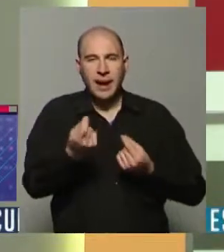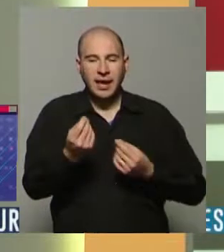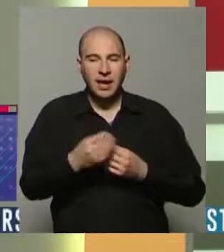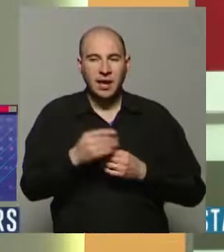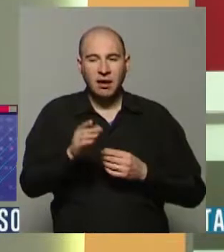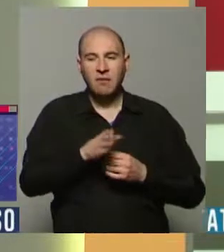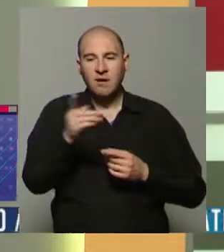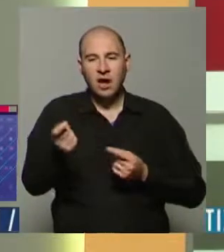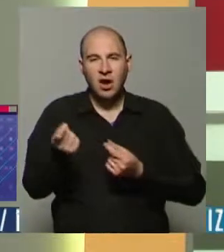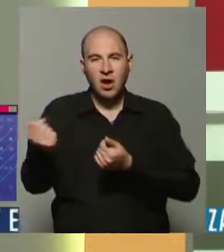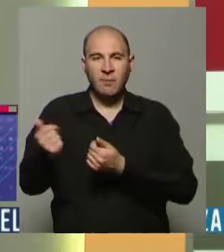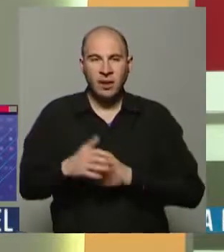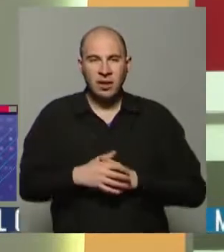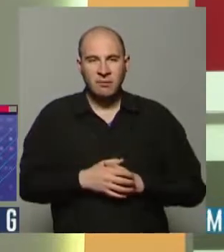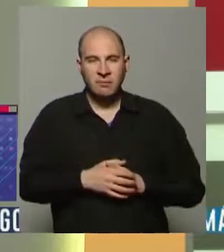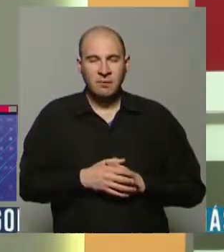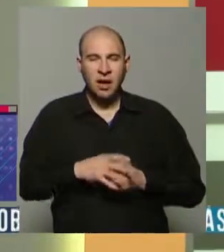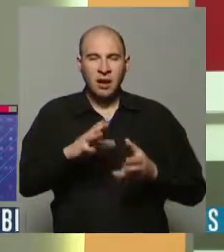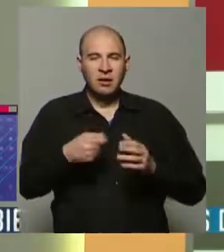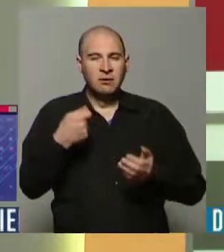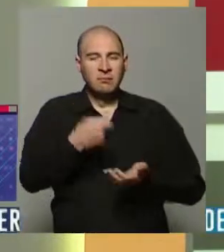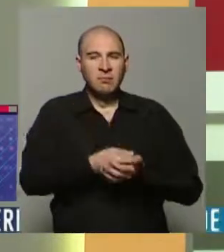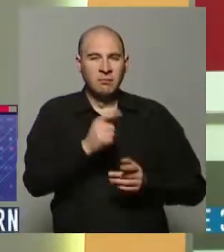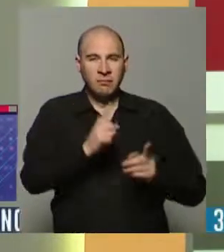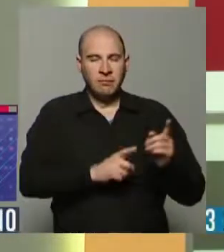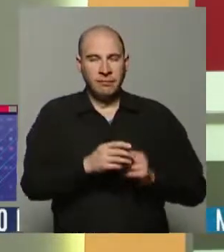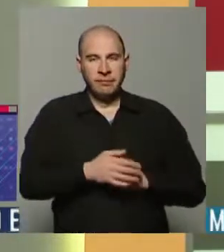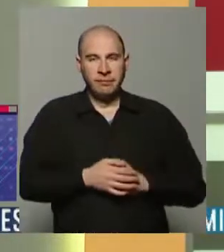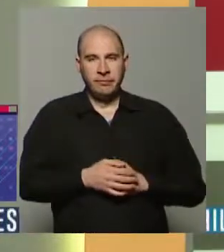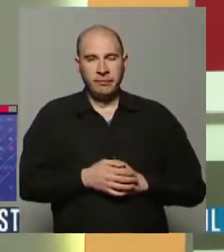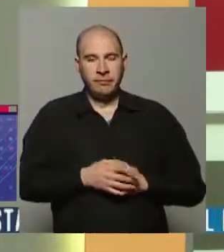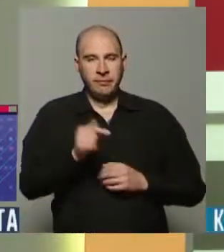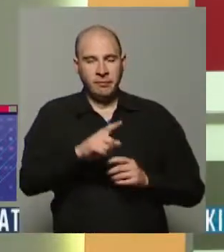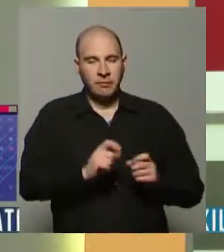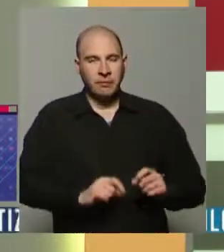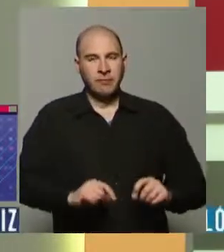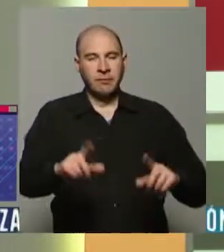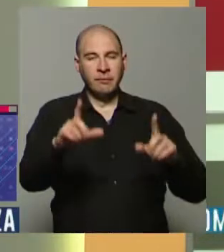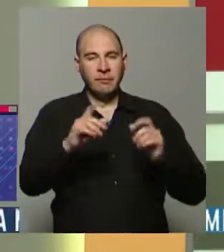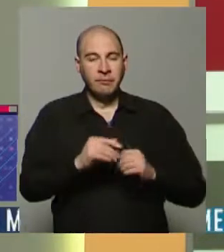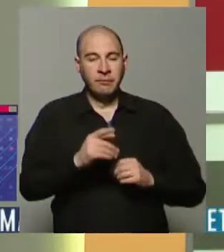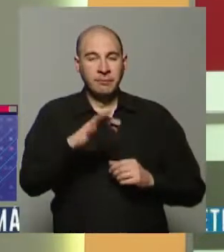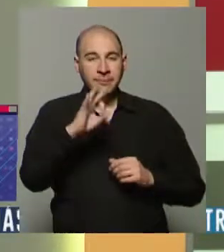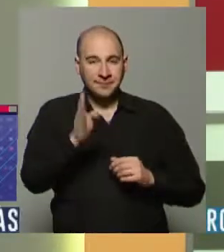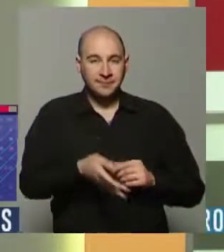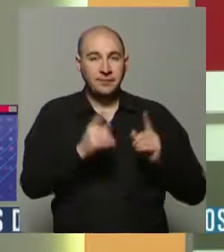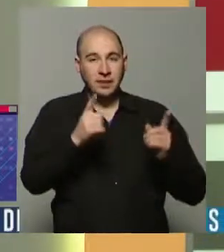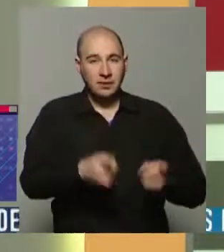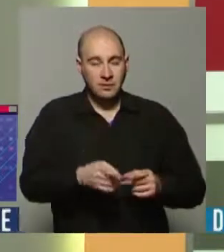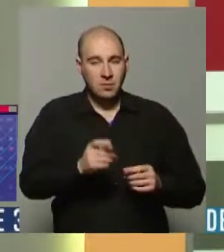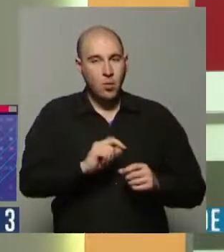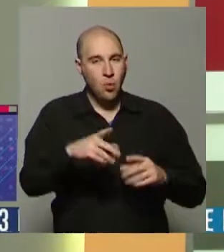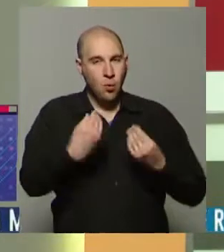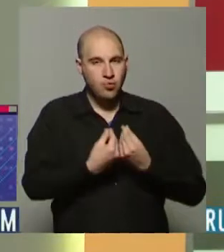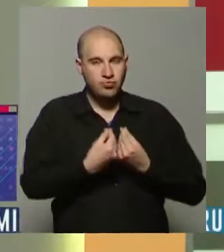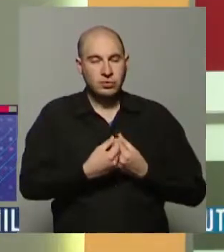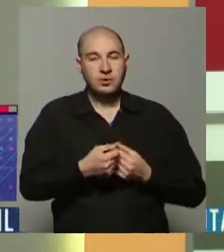y difícil de revertir antes de fin de año. Bueno, otro de los datos que arrojaba el informe de hoy del INDEC habla del comportamiento